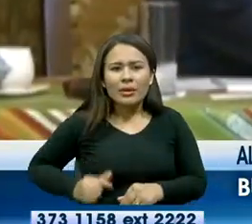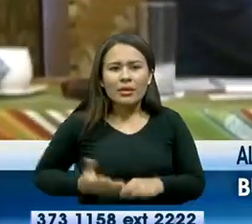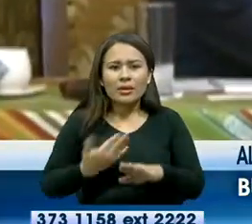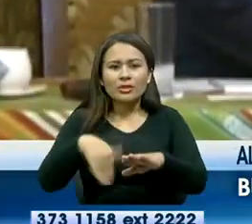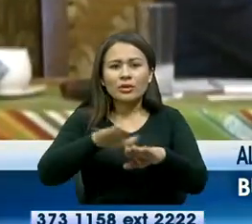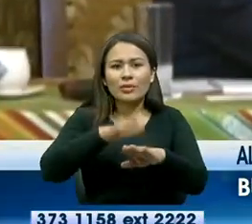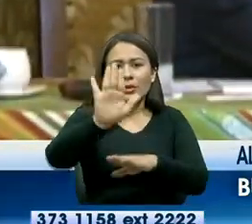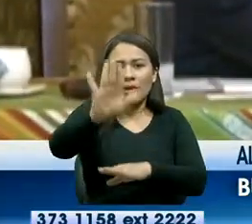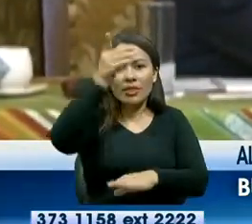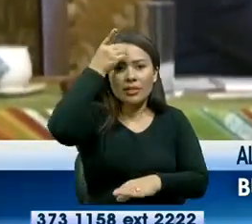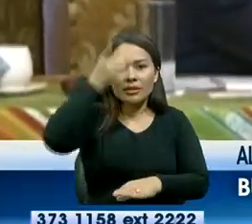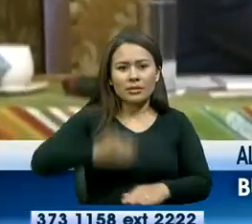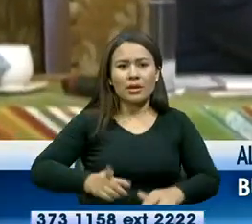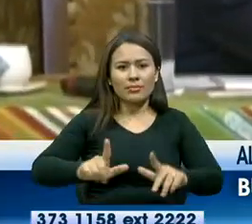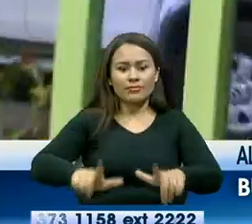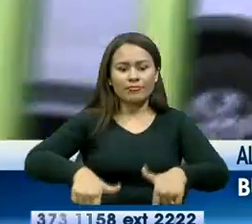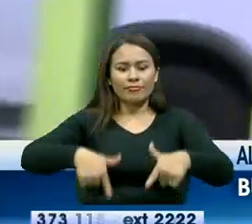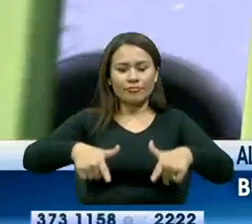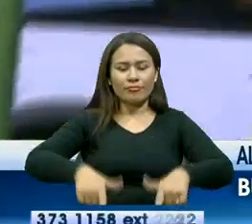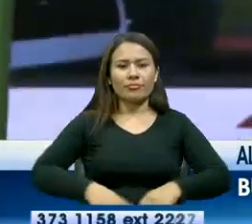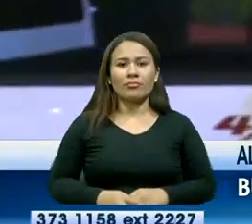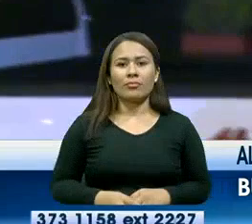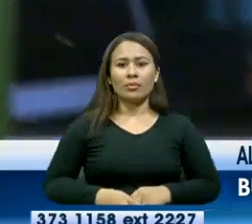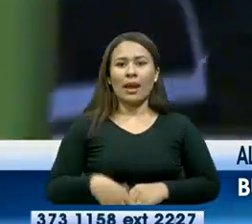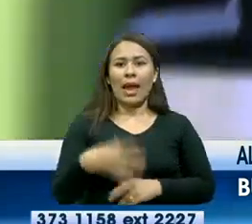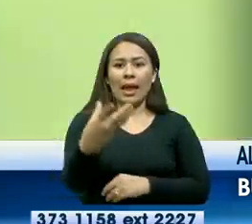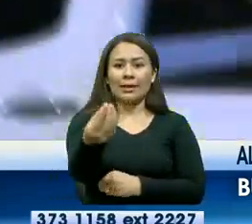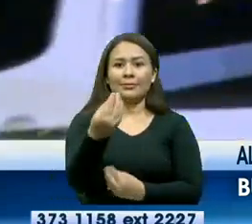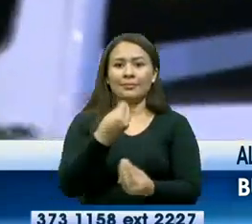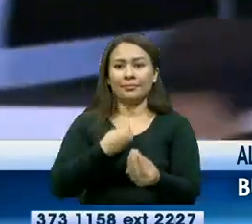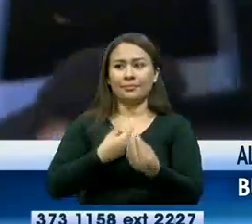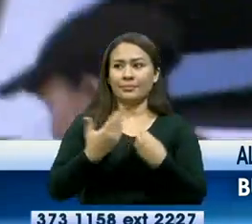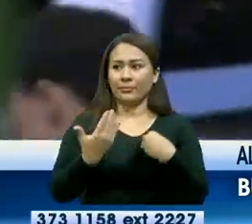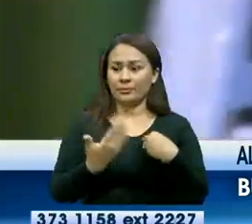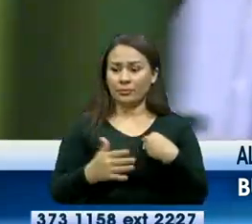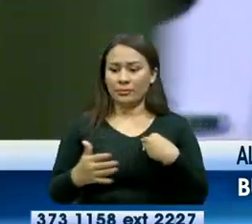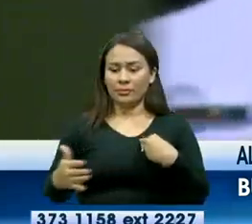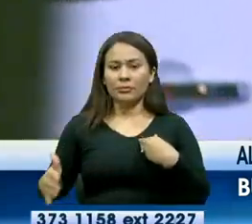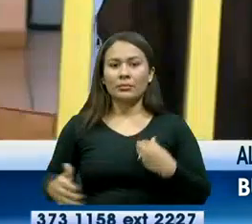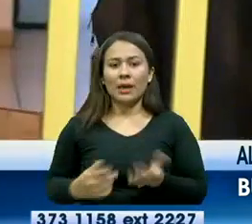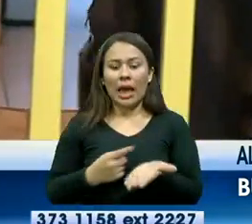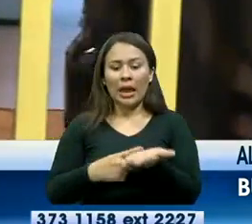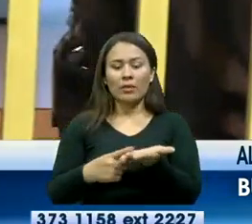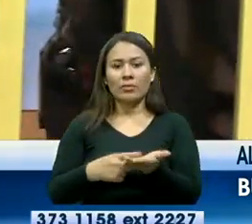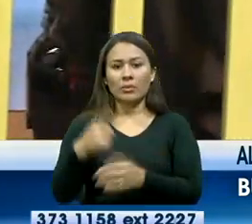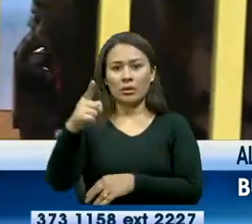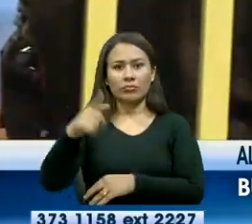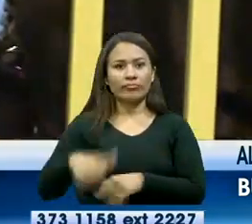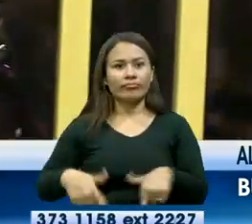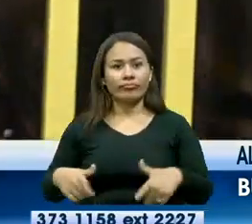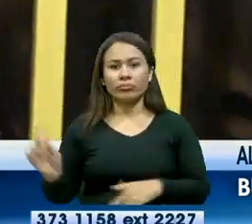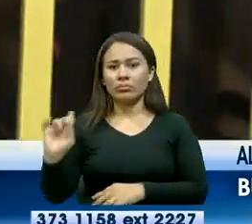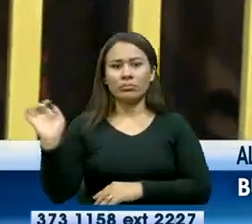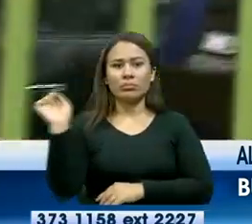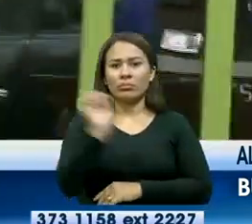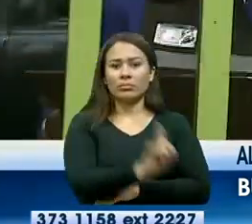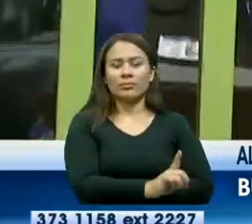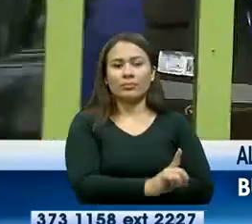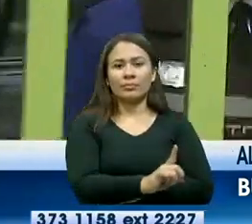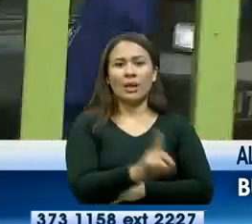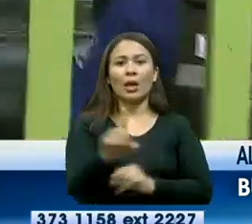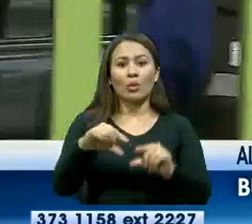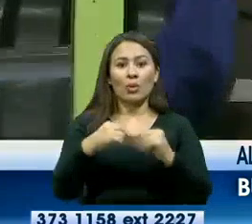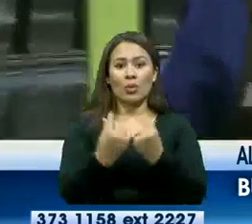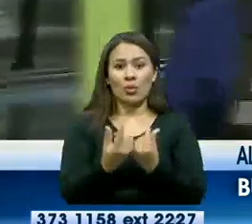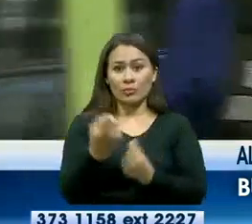por el presidente Lenín Moreno. A pesar de que el presidente fue invitado a la reunión, él no asistió a la cita. En el Buró Nacional